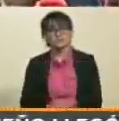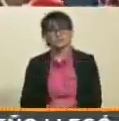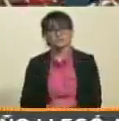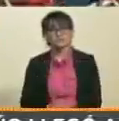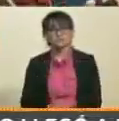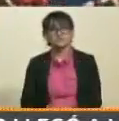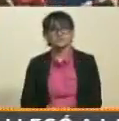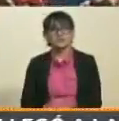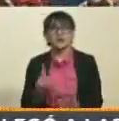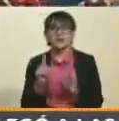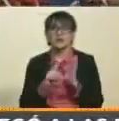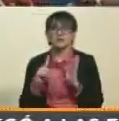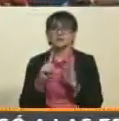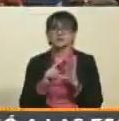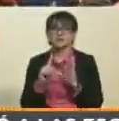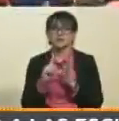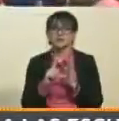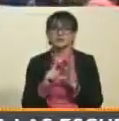los liceos.